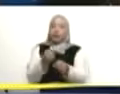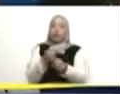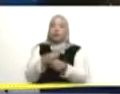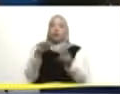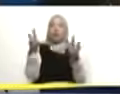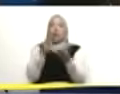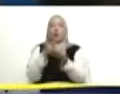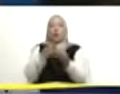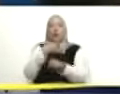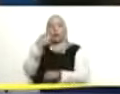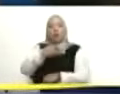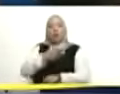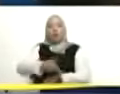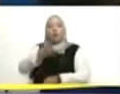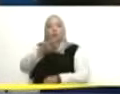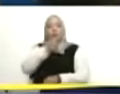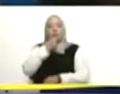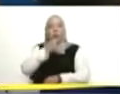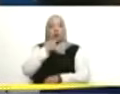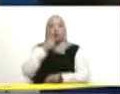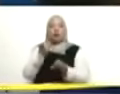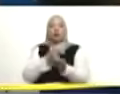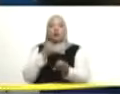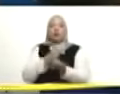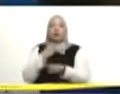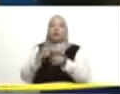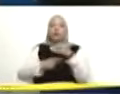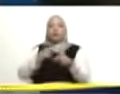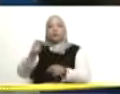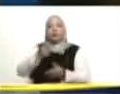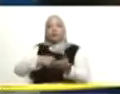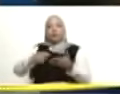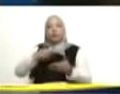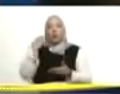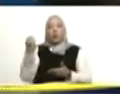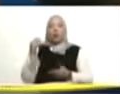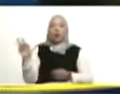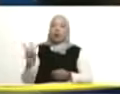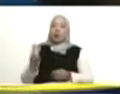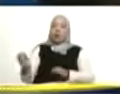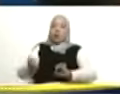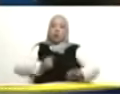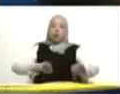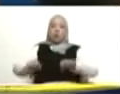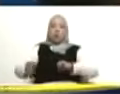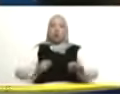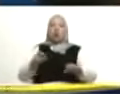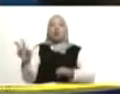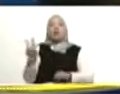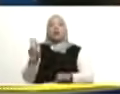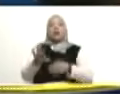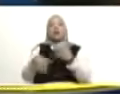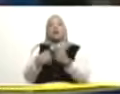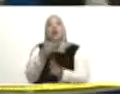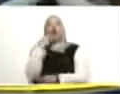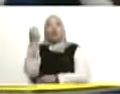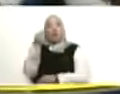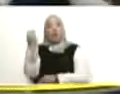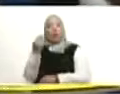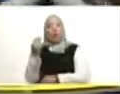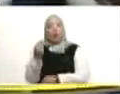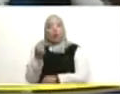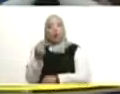nuevo y poderoso movimiento juvenil de Venezuela, el Movimiento Venezuela Joven,